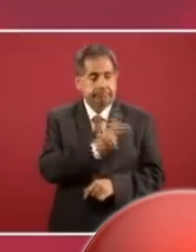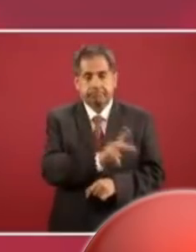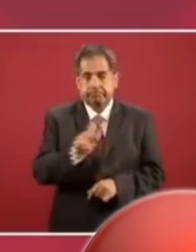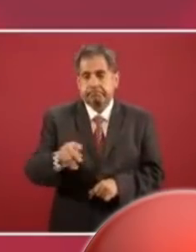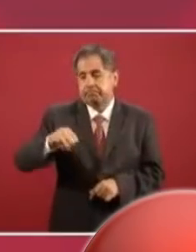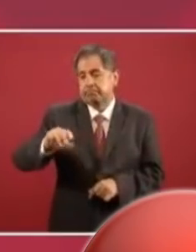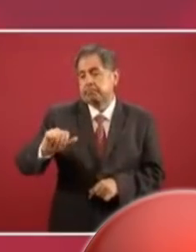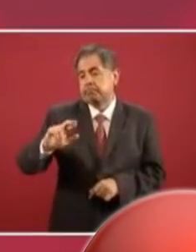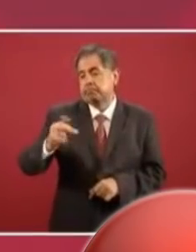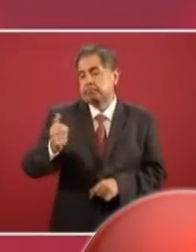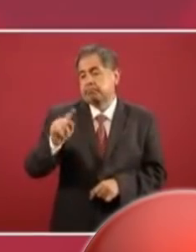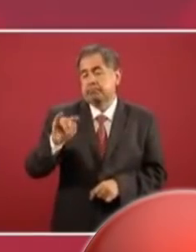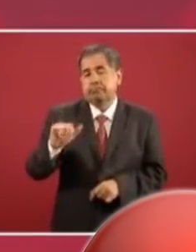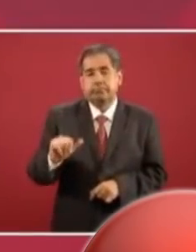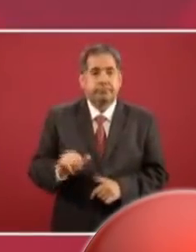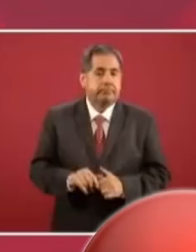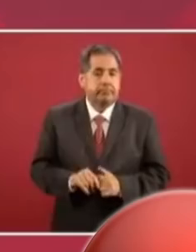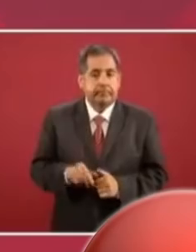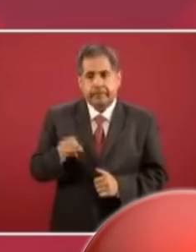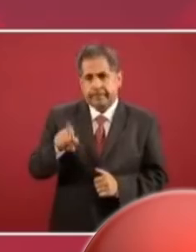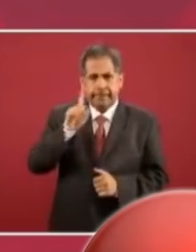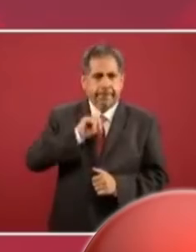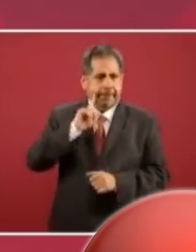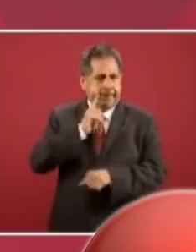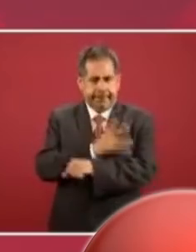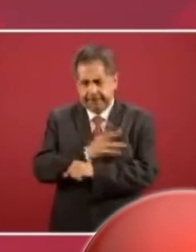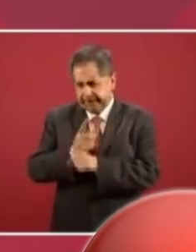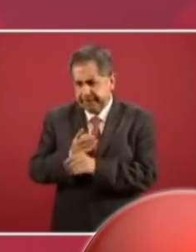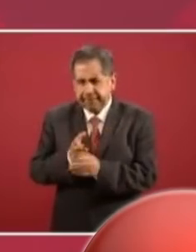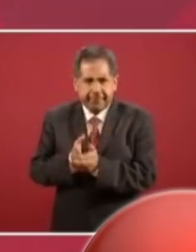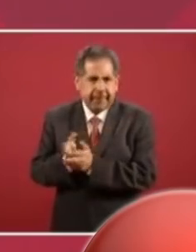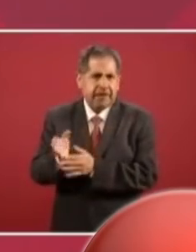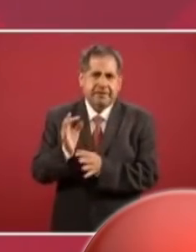Margarita Ríos, una mujer honesta,